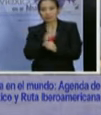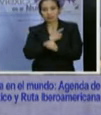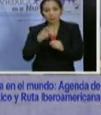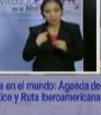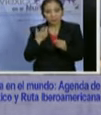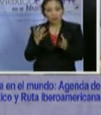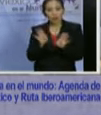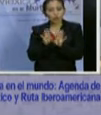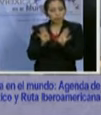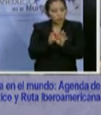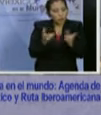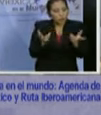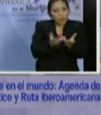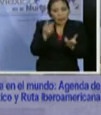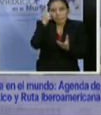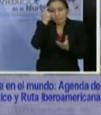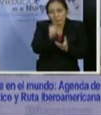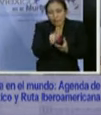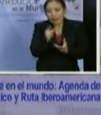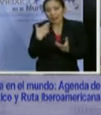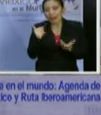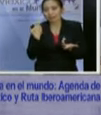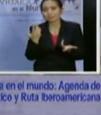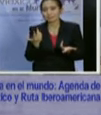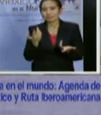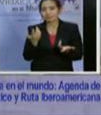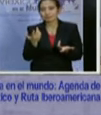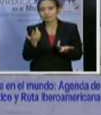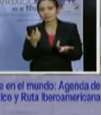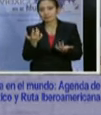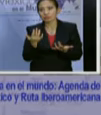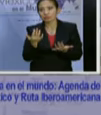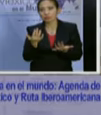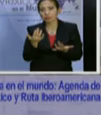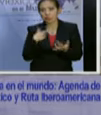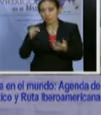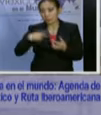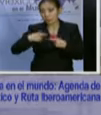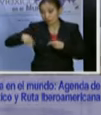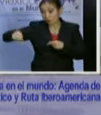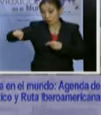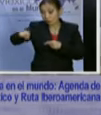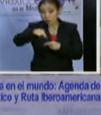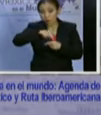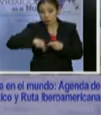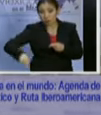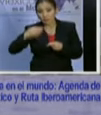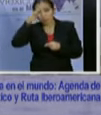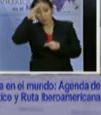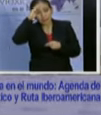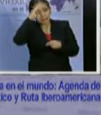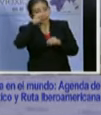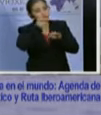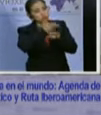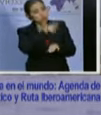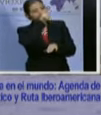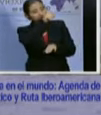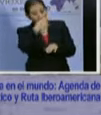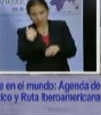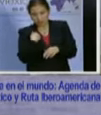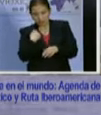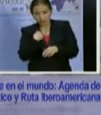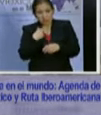¿Cómo hacemos para que se tome en cuenta, digamos, lo que la población, la ciudadanía está pensando respecto a su